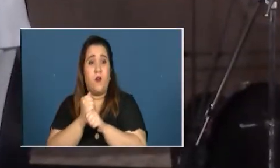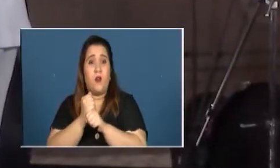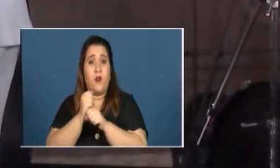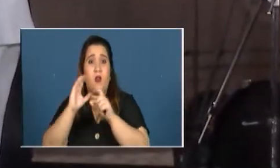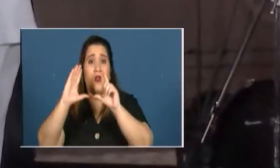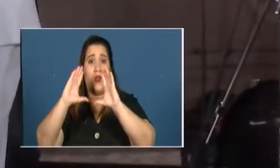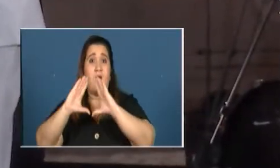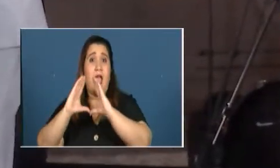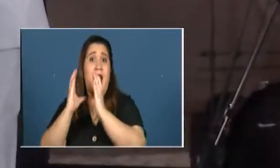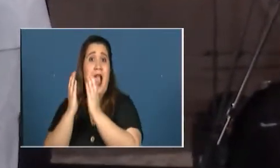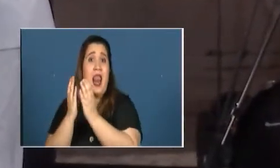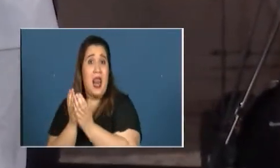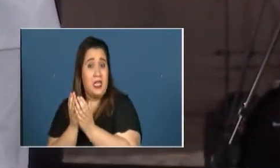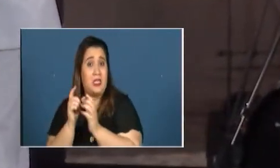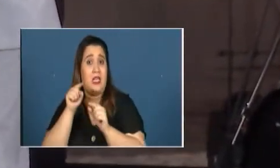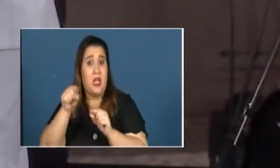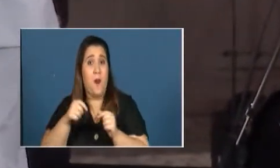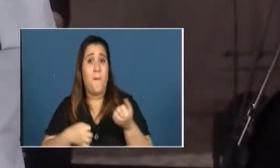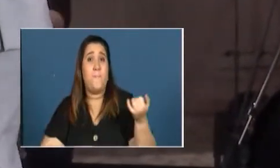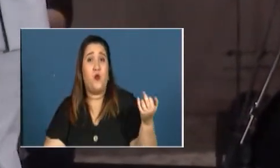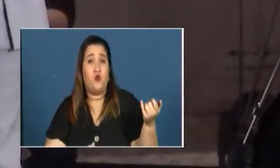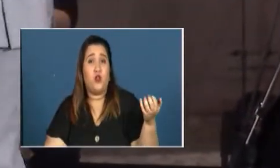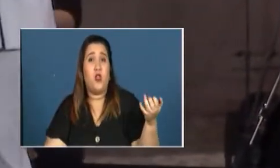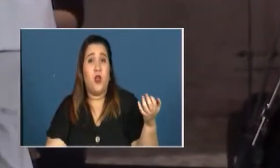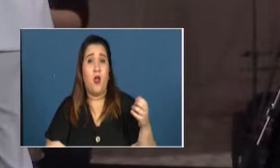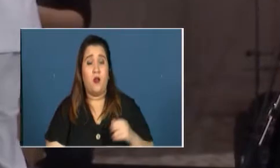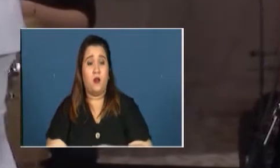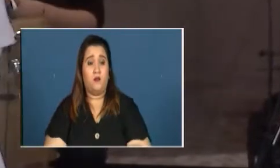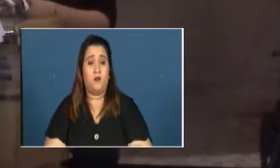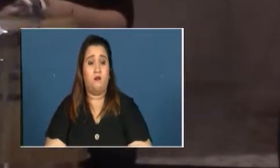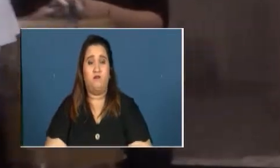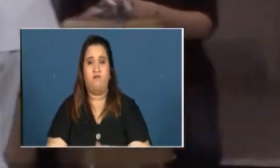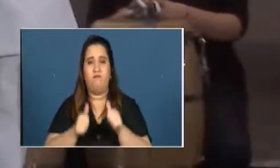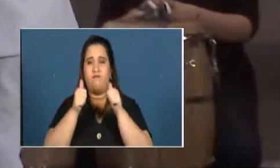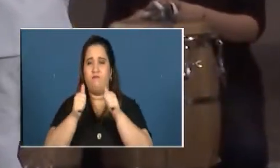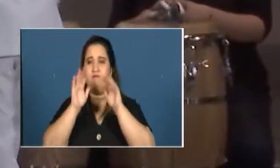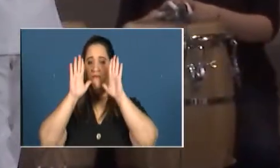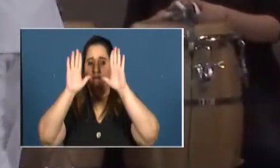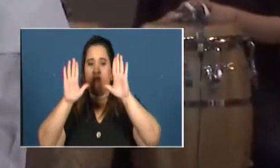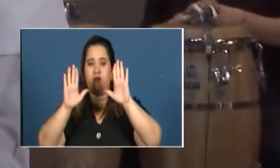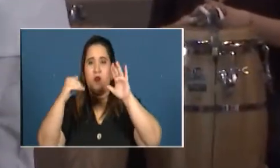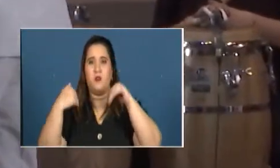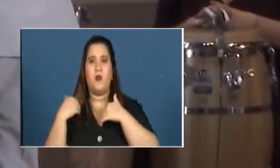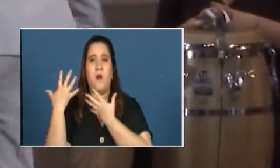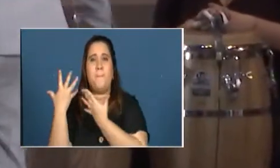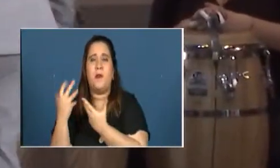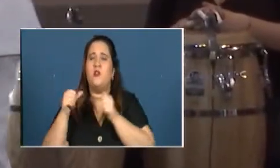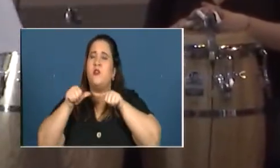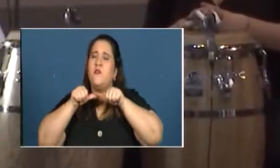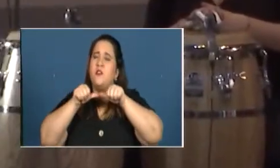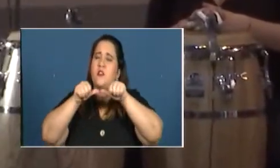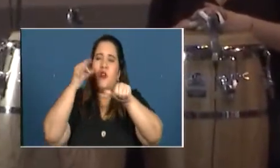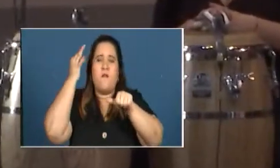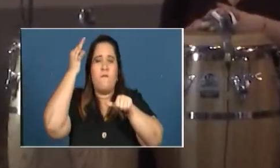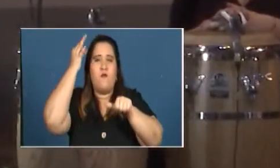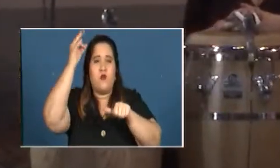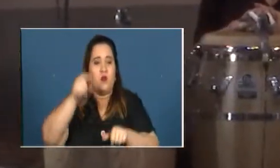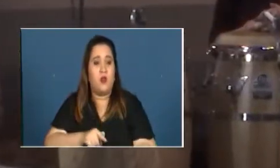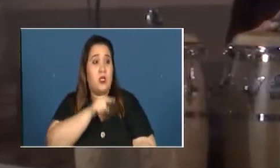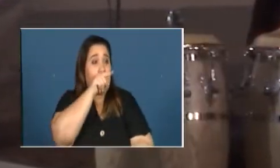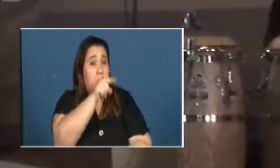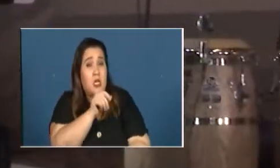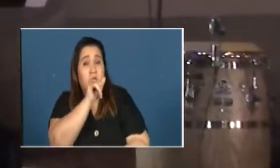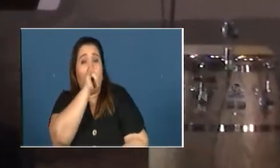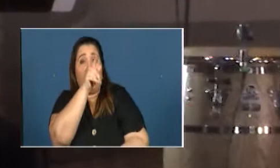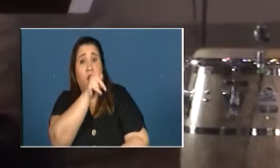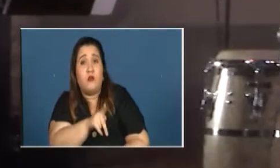en el conservatorio de bajo. Muy bien, espero que sigas así. Y este señor que está acá,